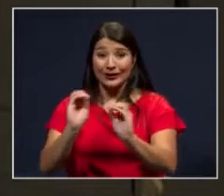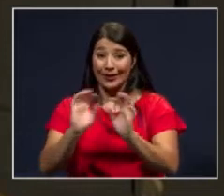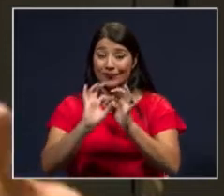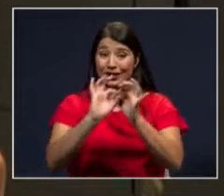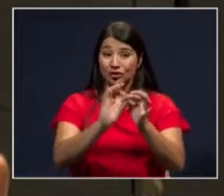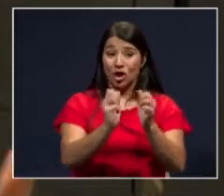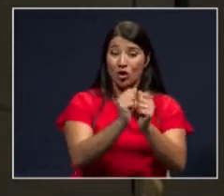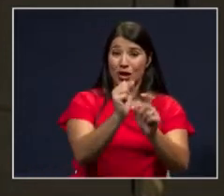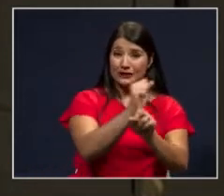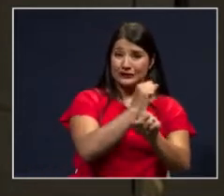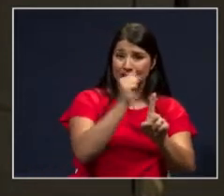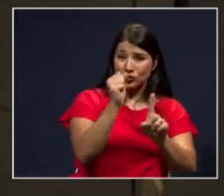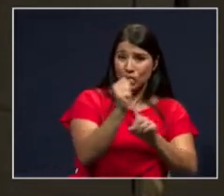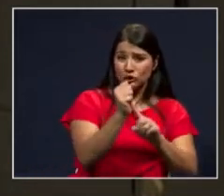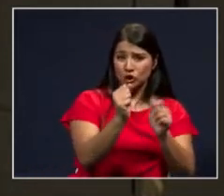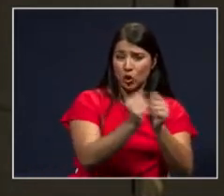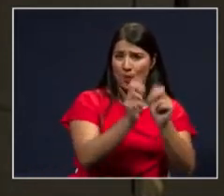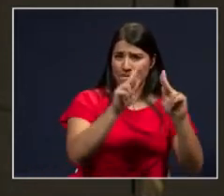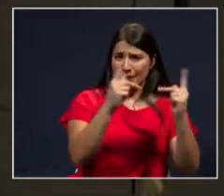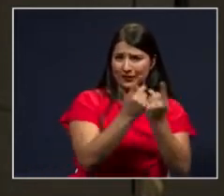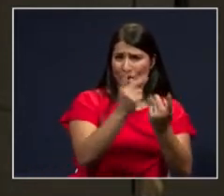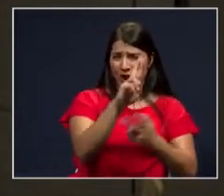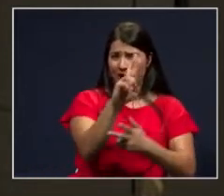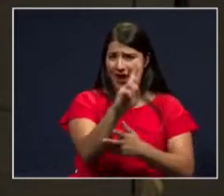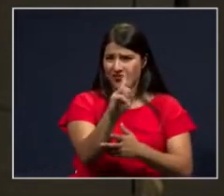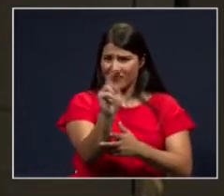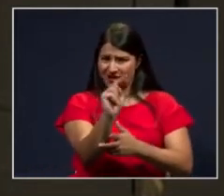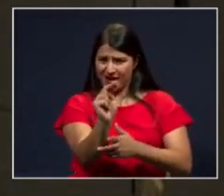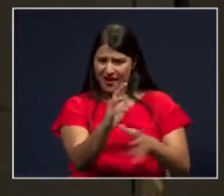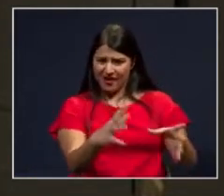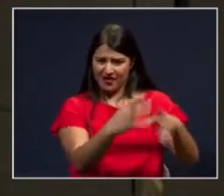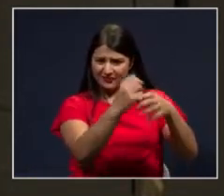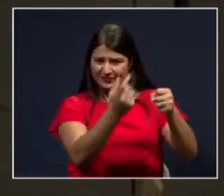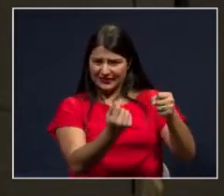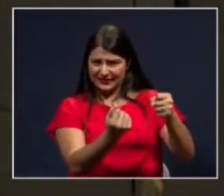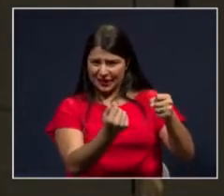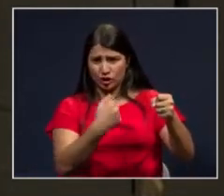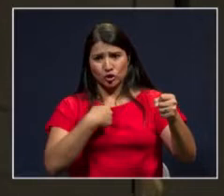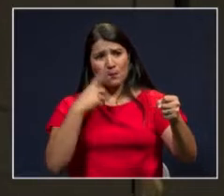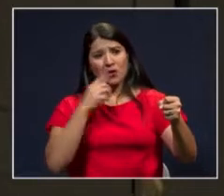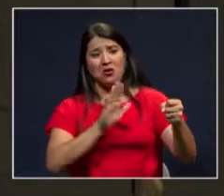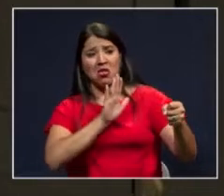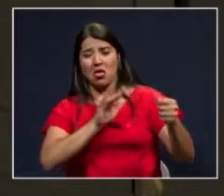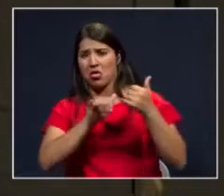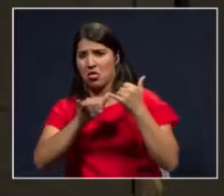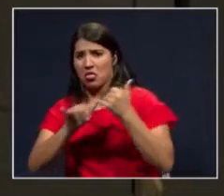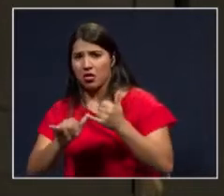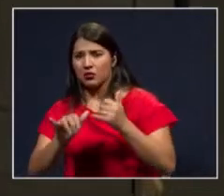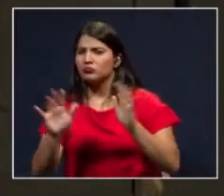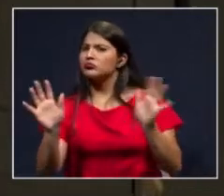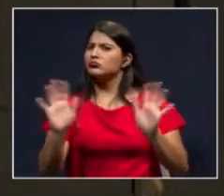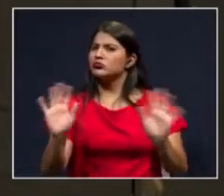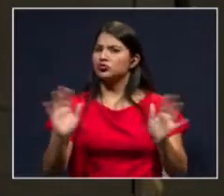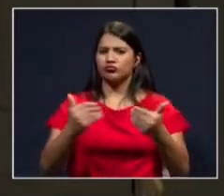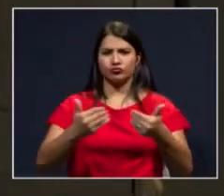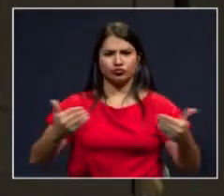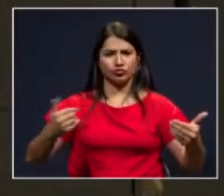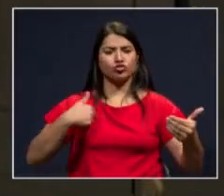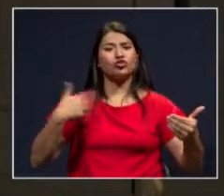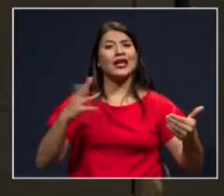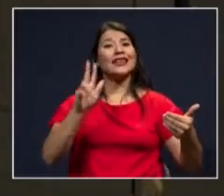trabajo, la moción se quedó ahí, no se presentó, y en medio de poder poner en orden algunas de las medidas y de las iniciativas del